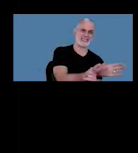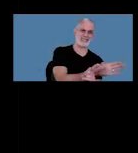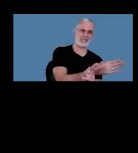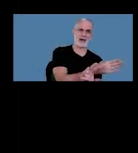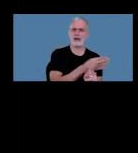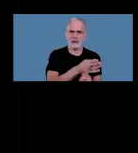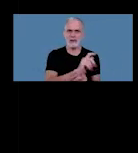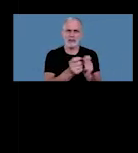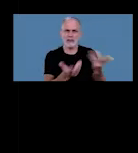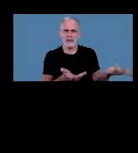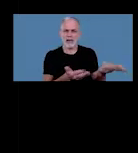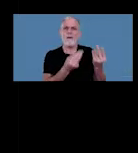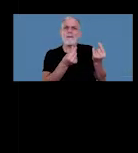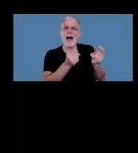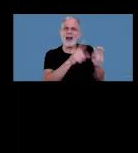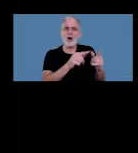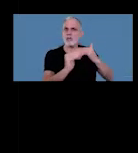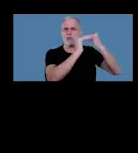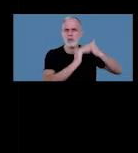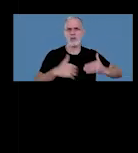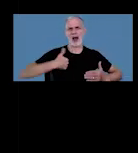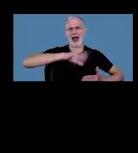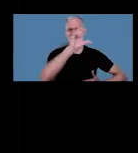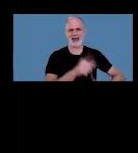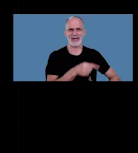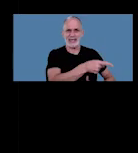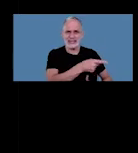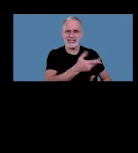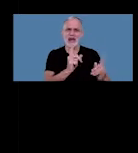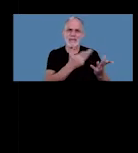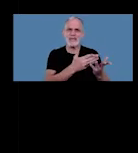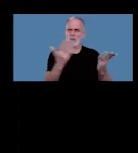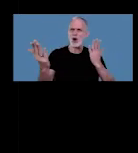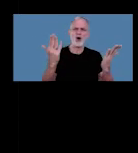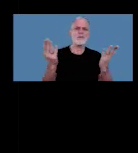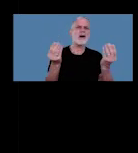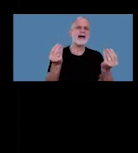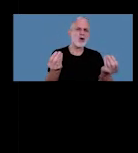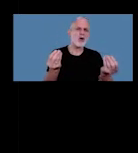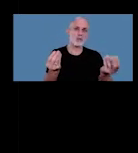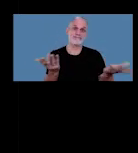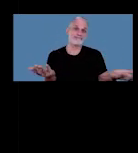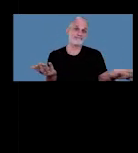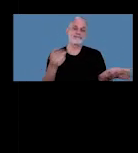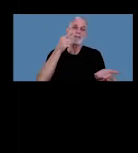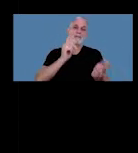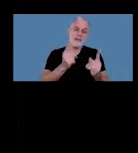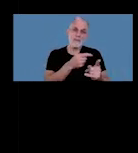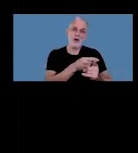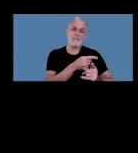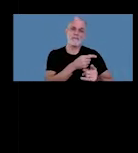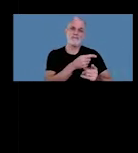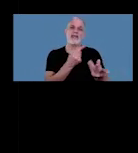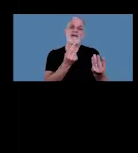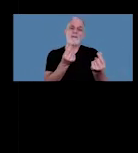el valor que se va a utilizar para compararlo va a ser el